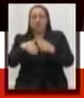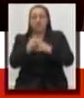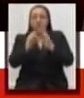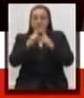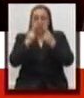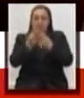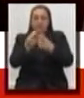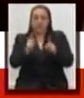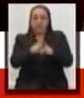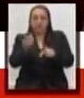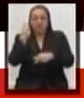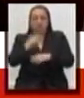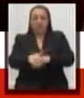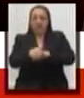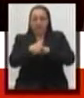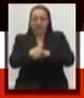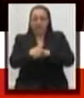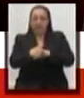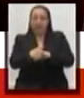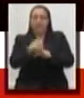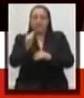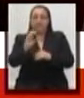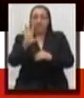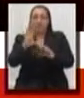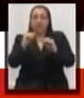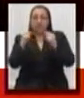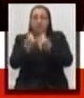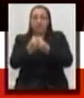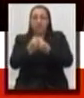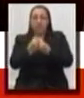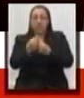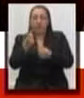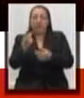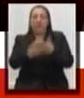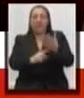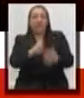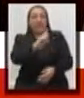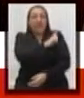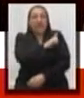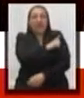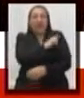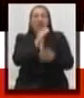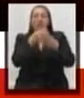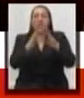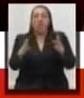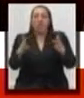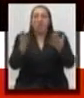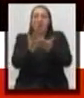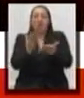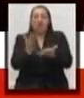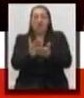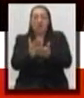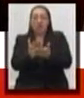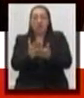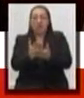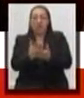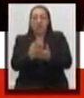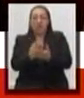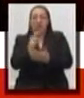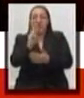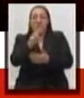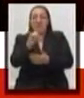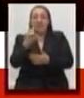reunimos también para felicitar a los 5 grupos delegados de las bibliotecas escolares